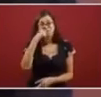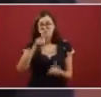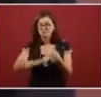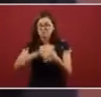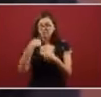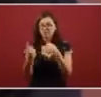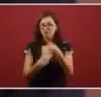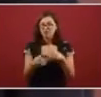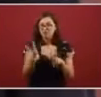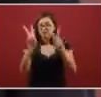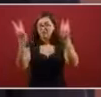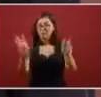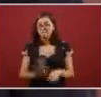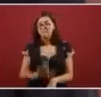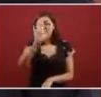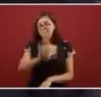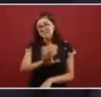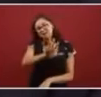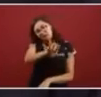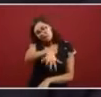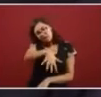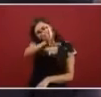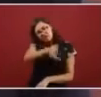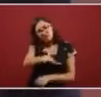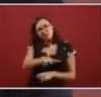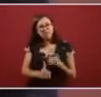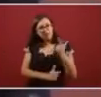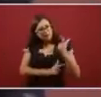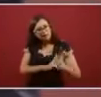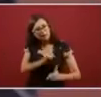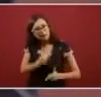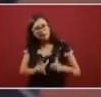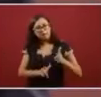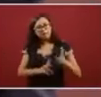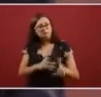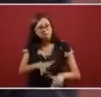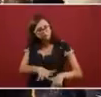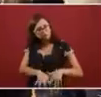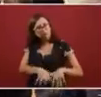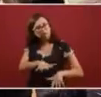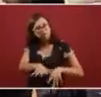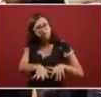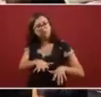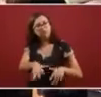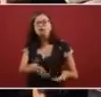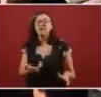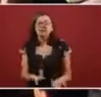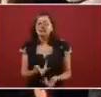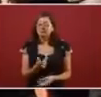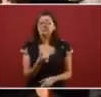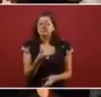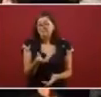reumático y mañoso y que pido me ayuden a empujar el elefante, incluyo también